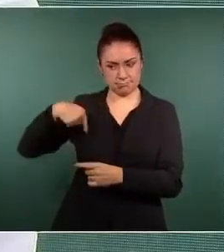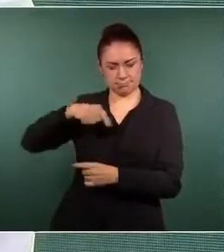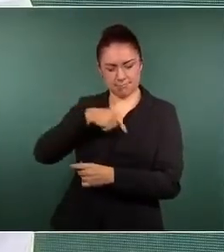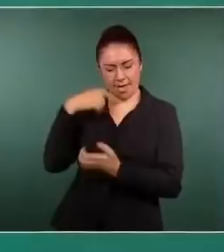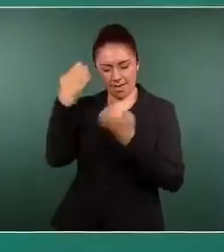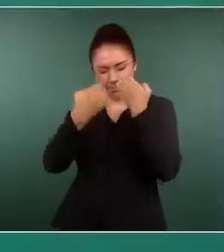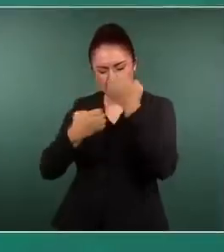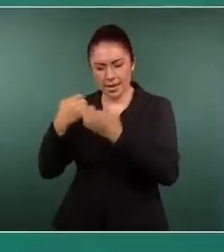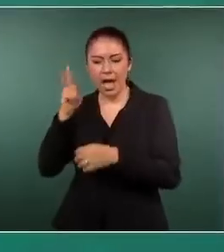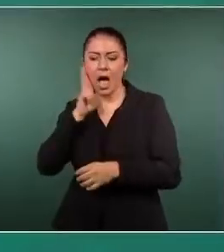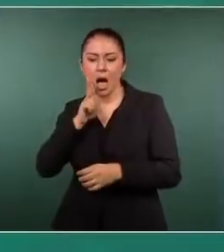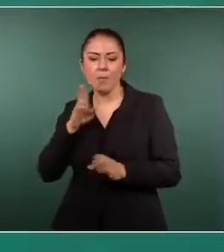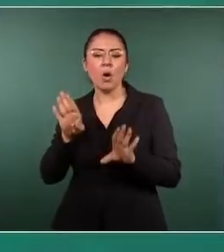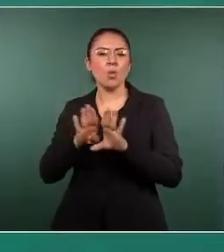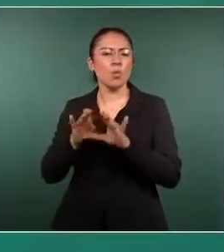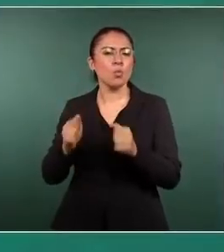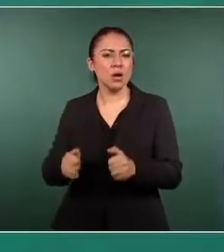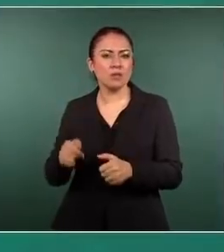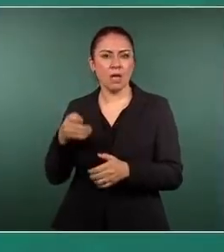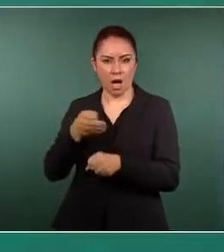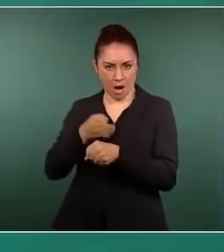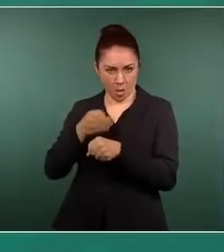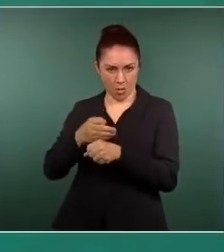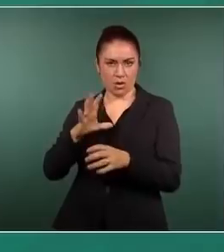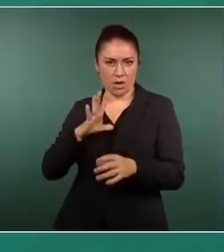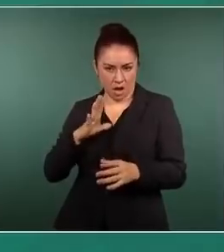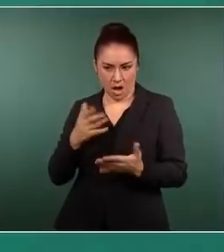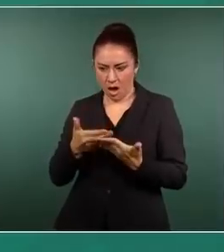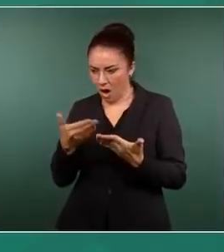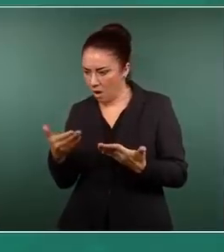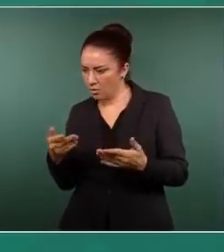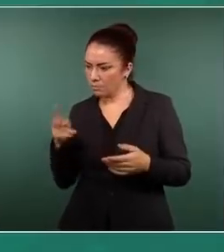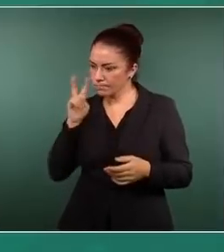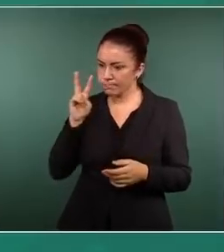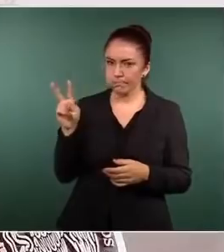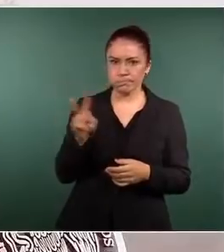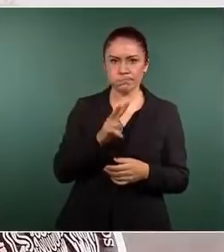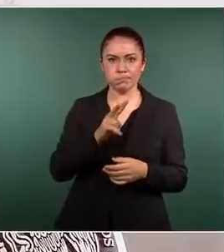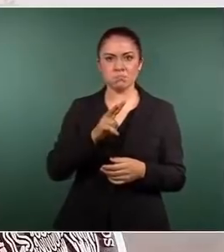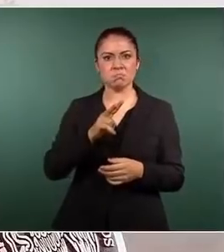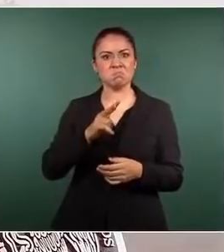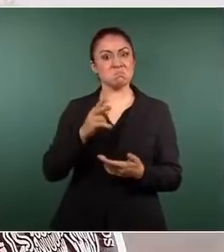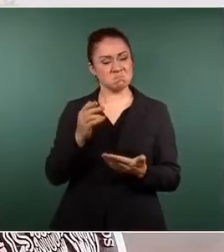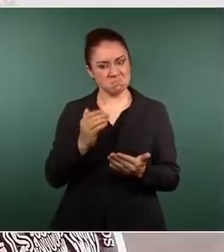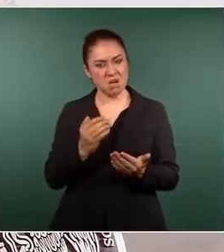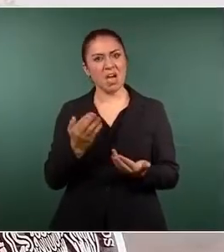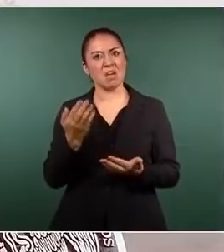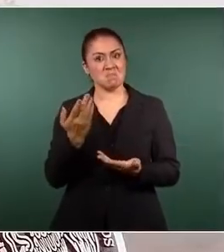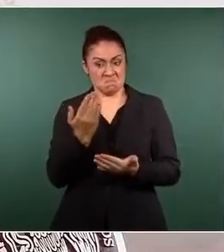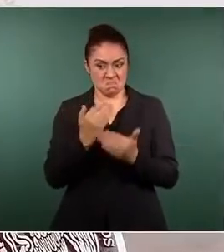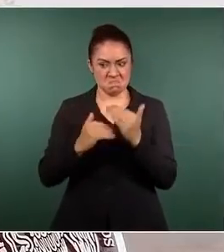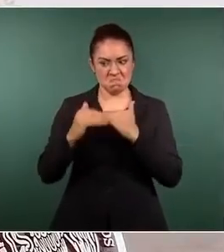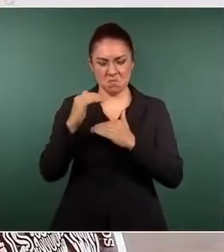realizado para la rehabilitación de poblados